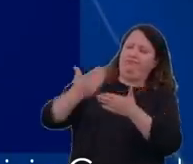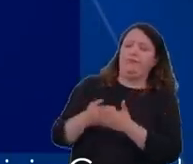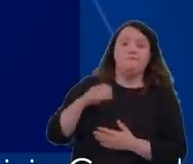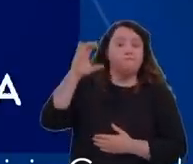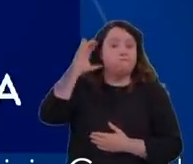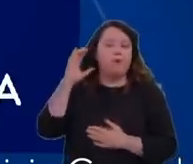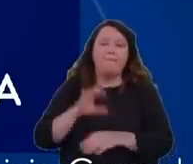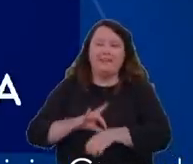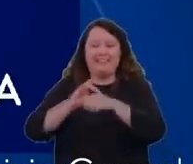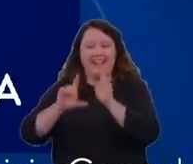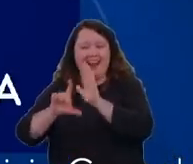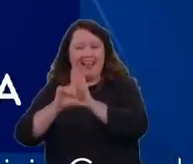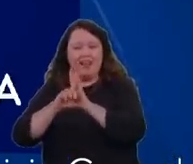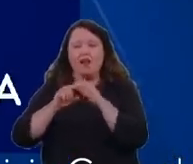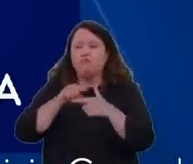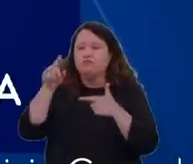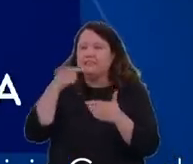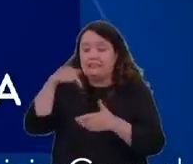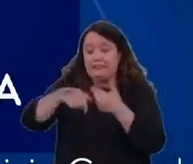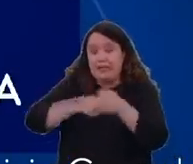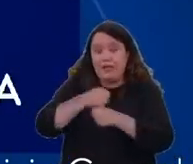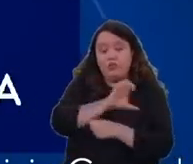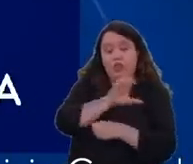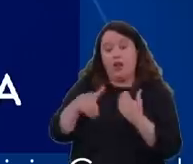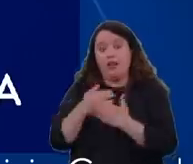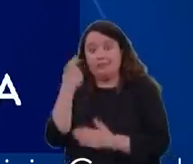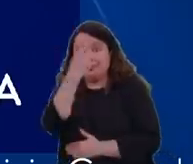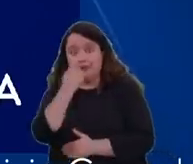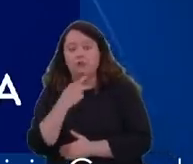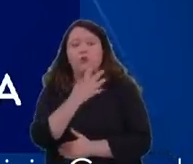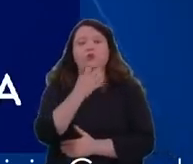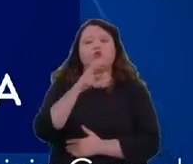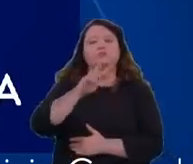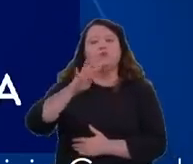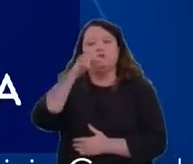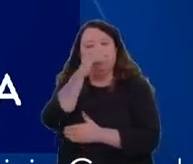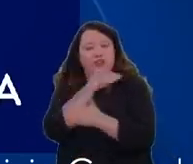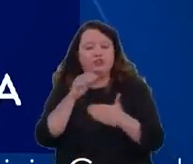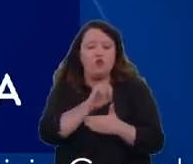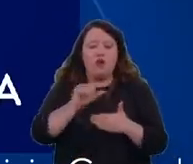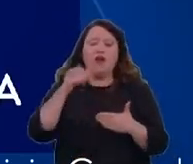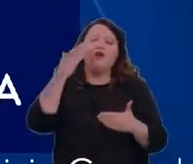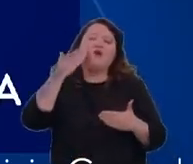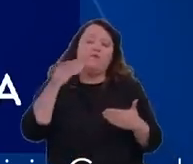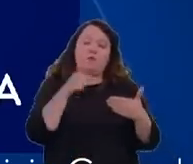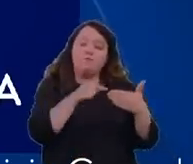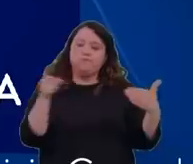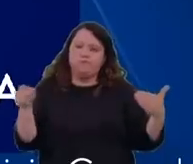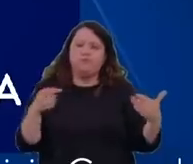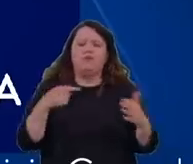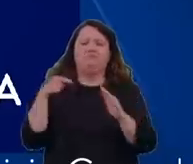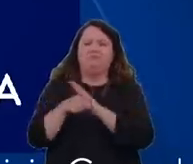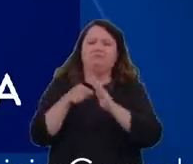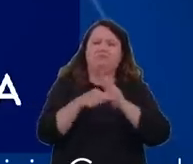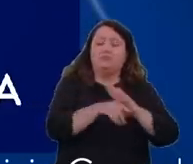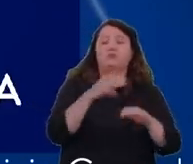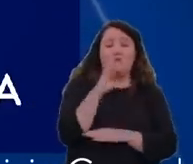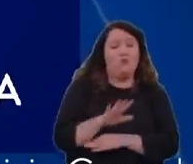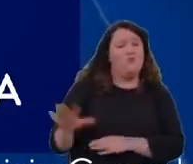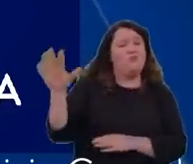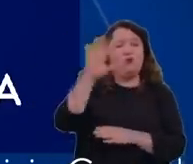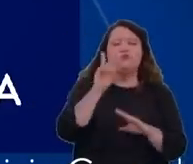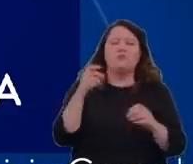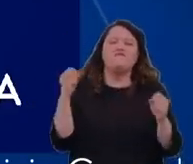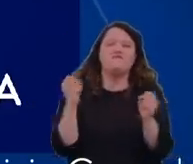Medicina Legal, este año, de enero a septiembre, 424 niños, niñas y adolescentes han sido asesinados en Colombia por